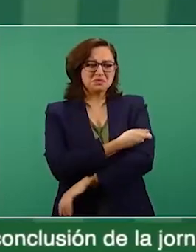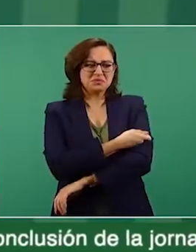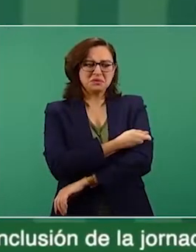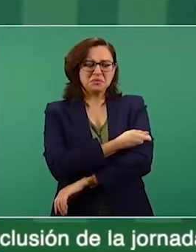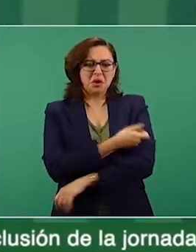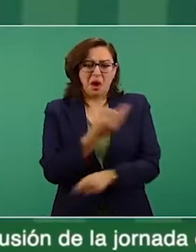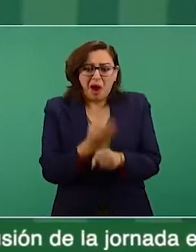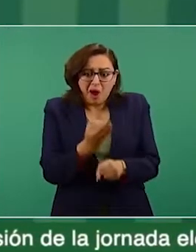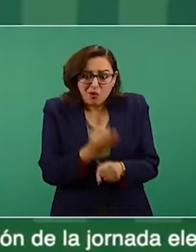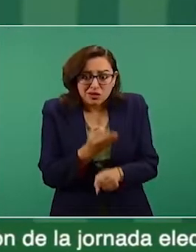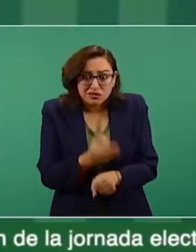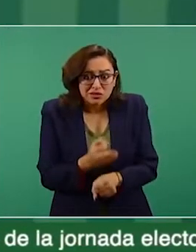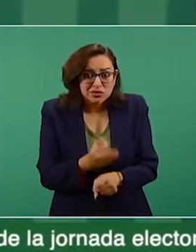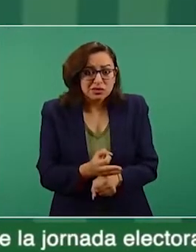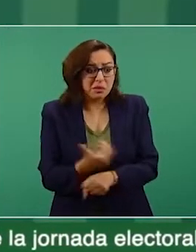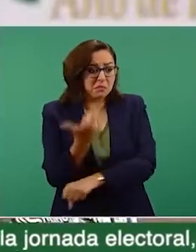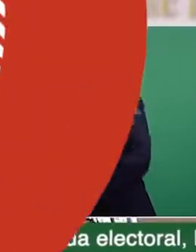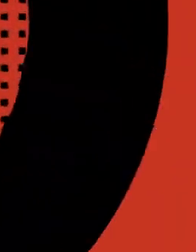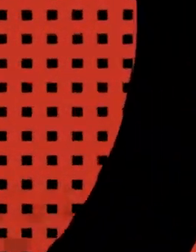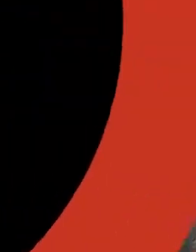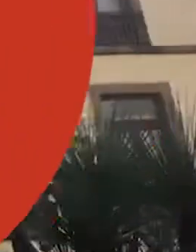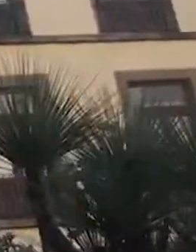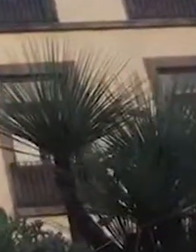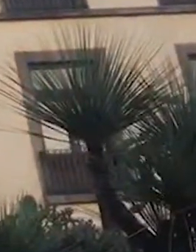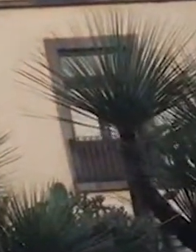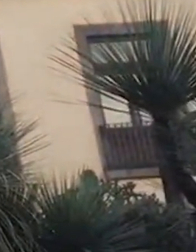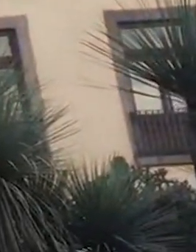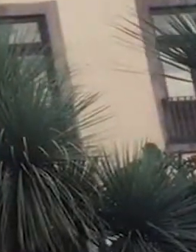indispensable por ahora que me vacune.